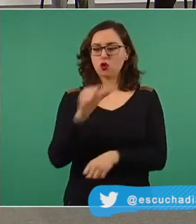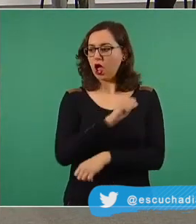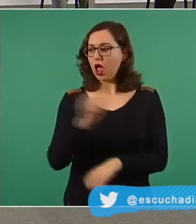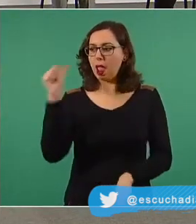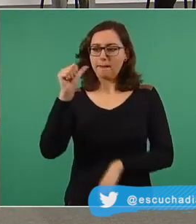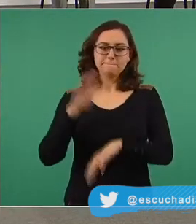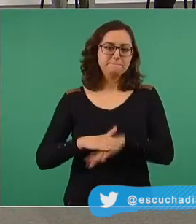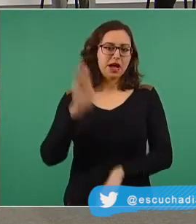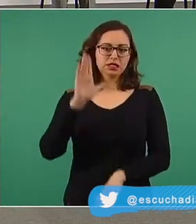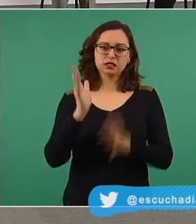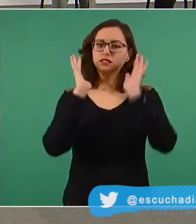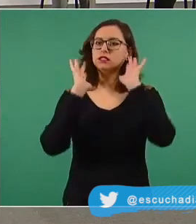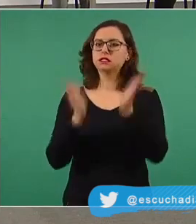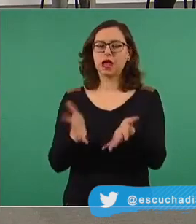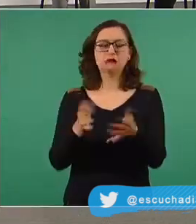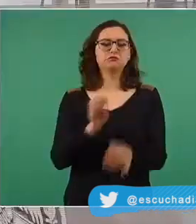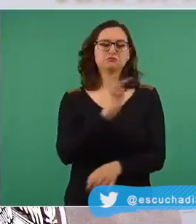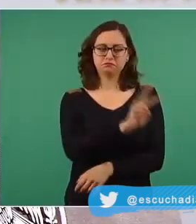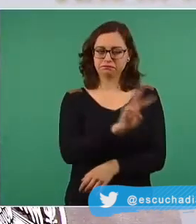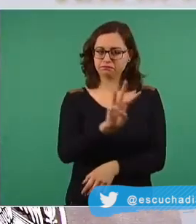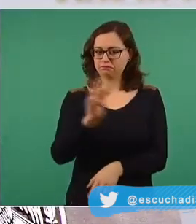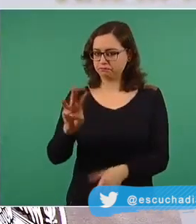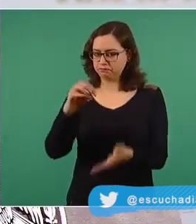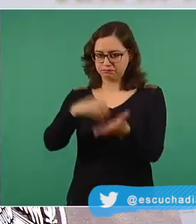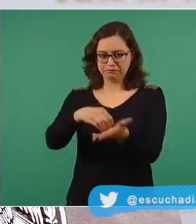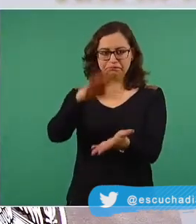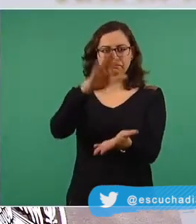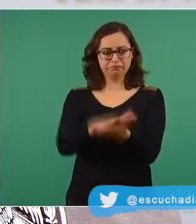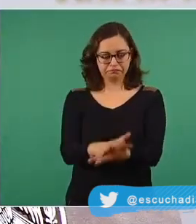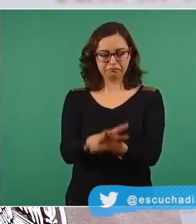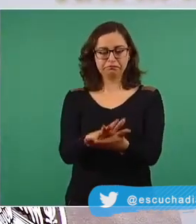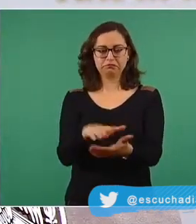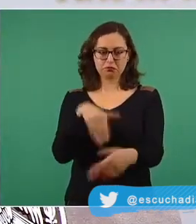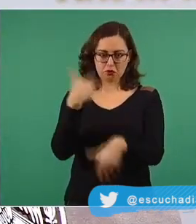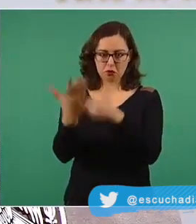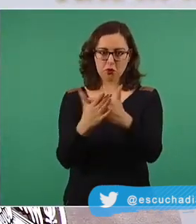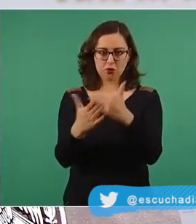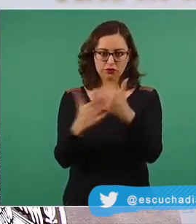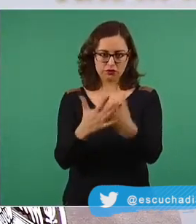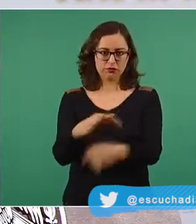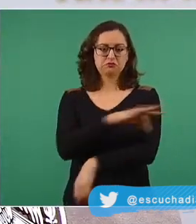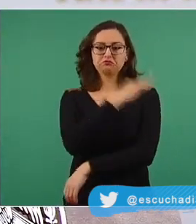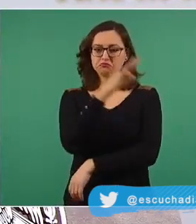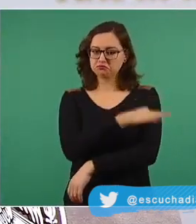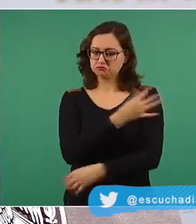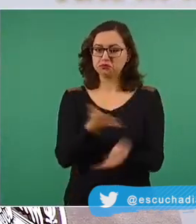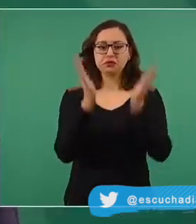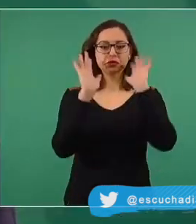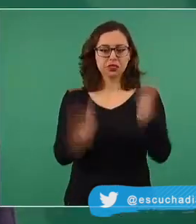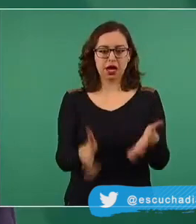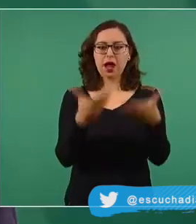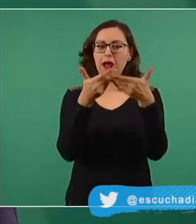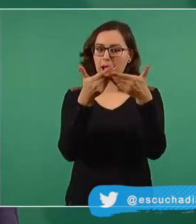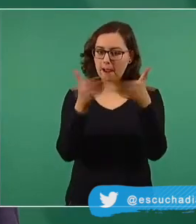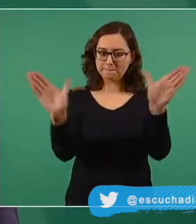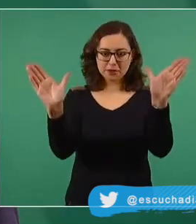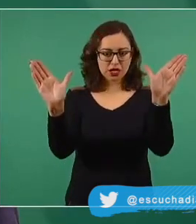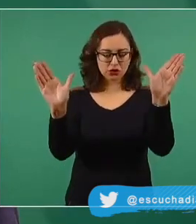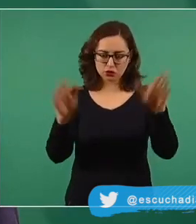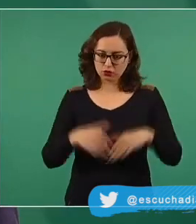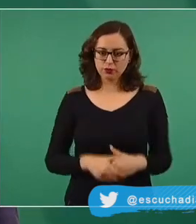medidas sanitarias, hacer uso del cubrebocas, realizar el lavado de manos y guardar la sana